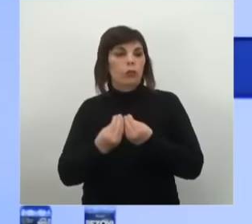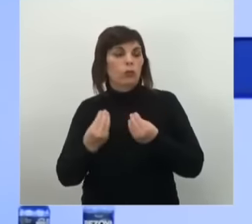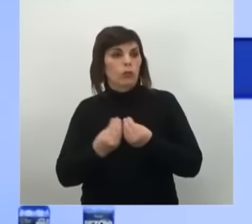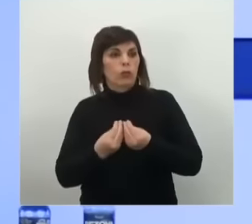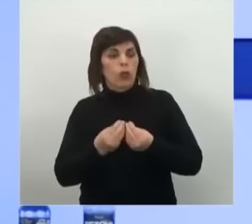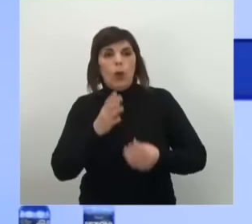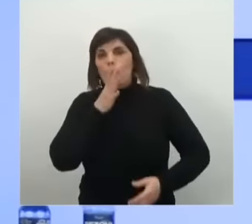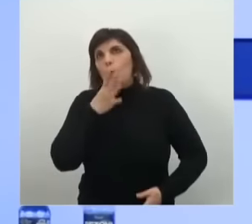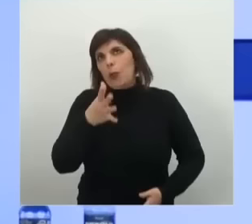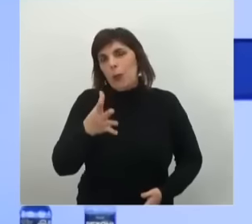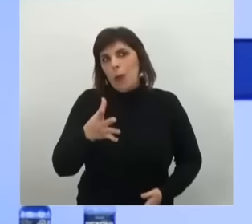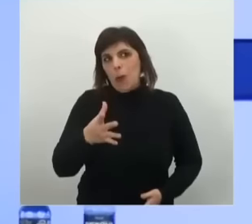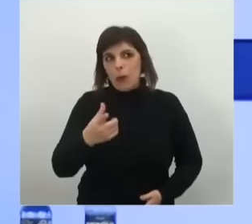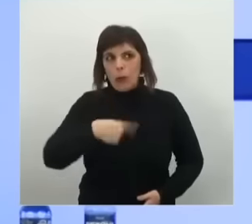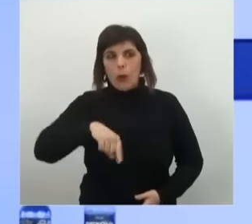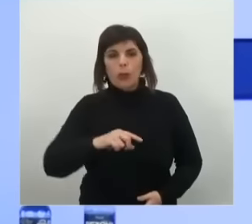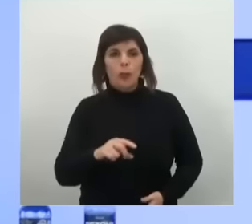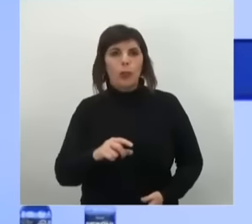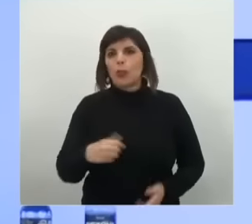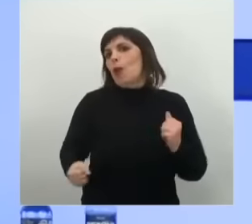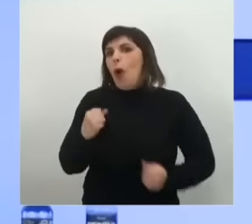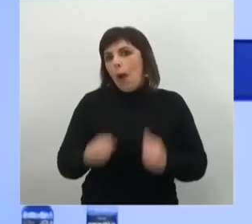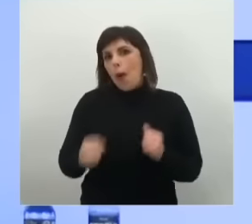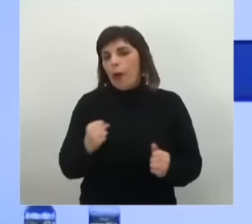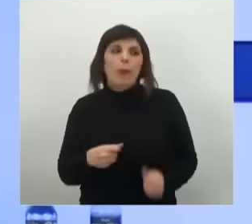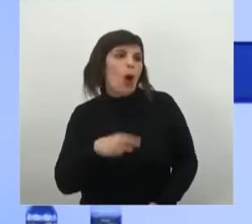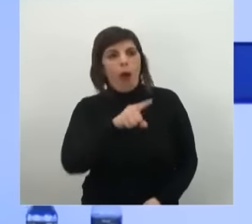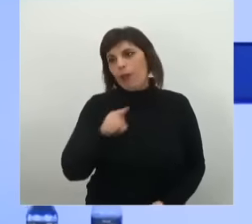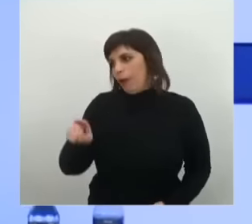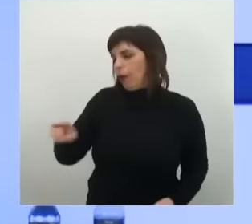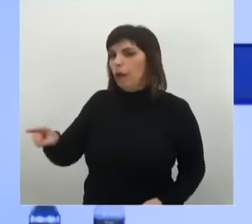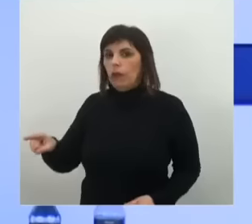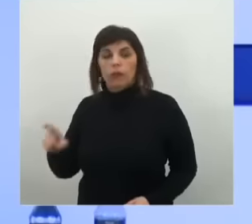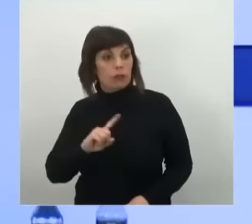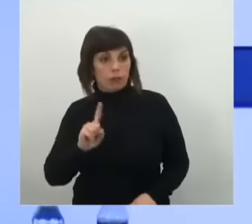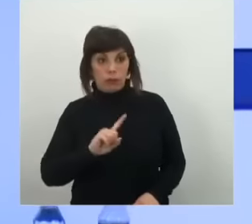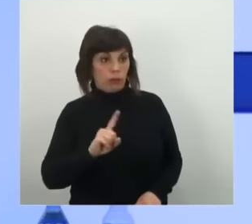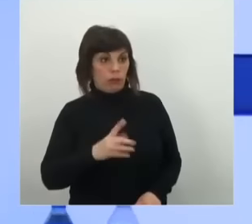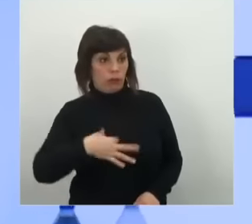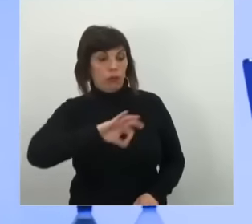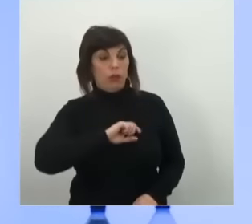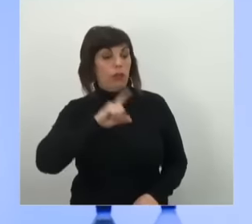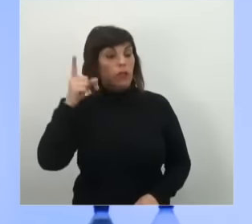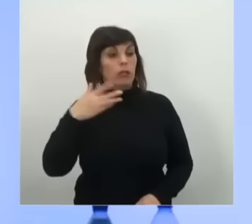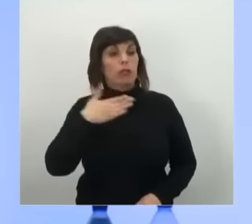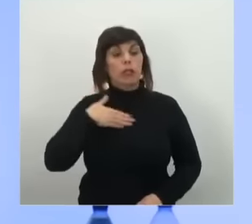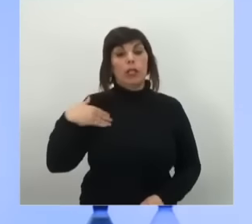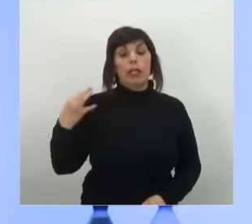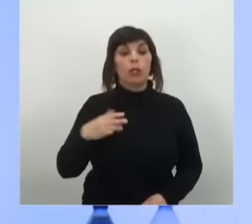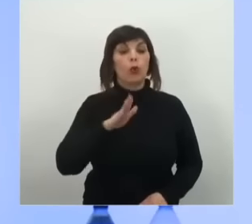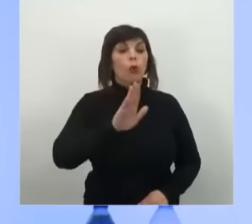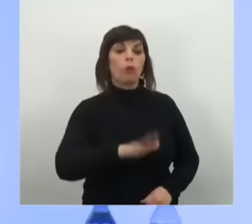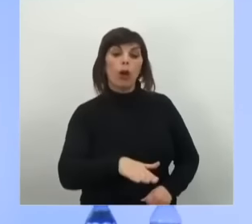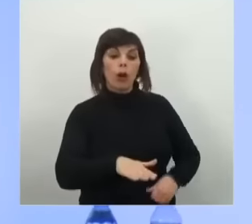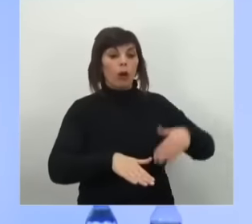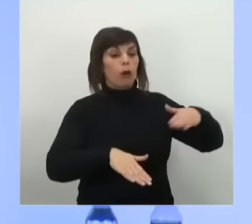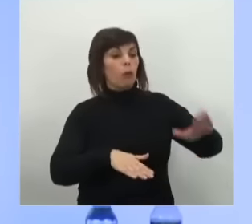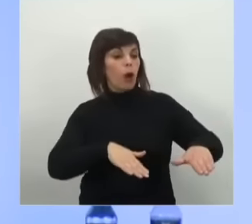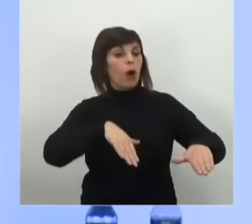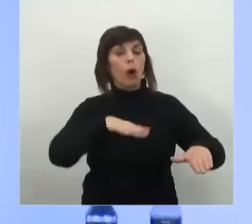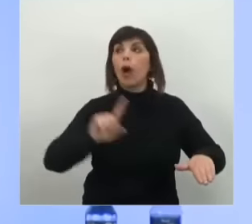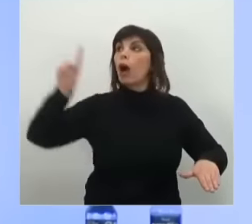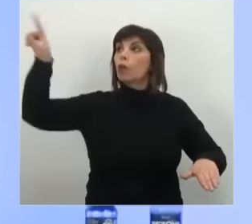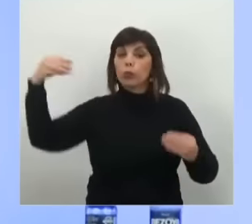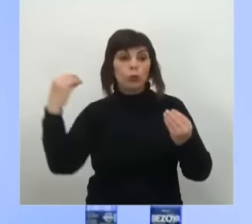movemos mucho por emociones pero el Señor no quiere que nos movamos por emociones el señor quiere que nos movamos con convicciones